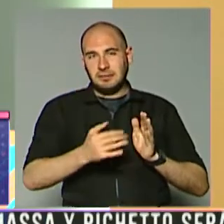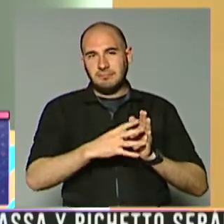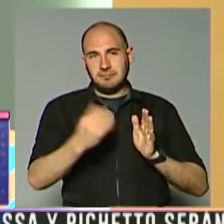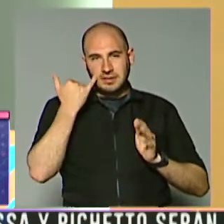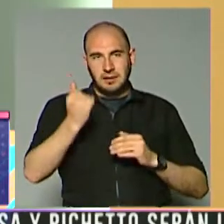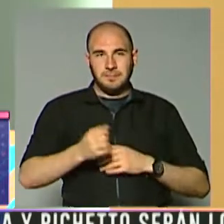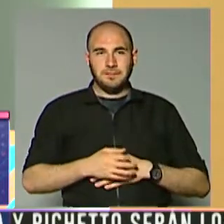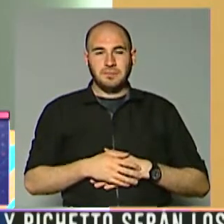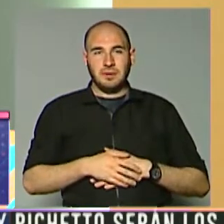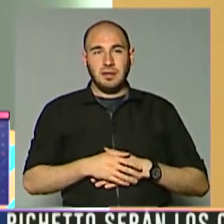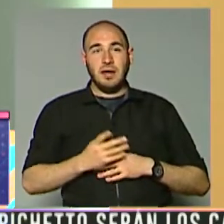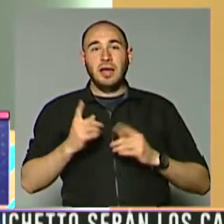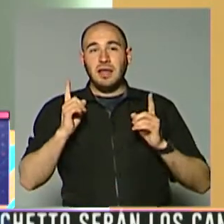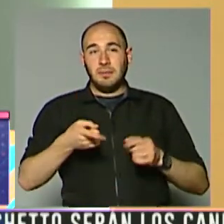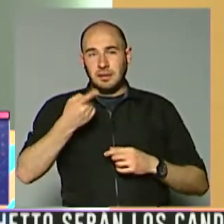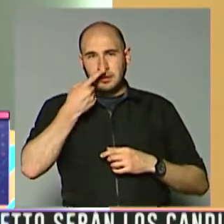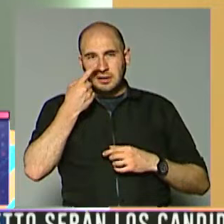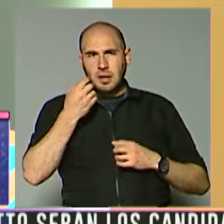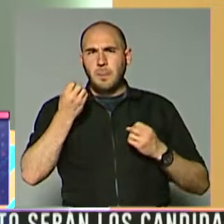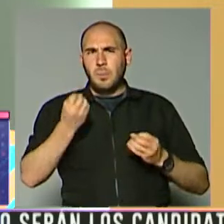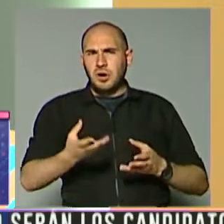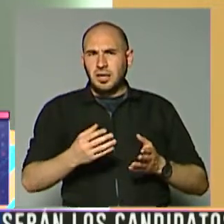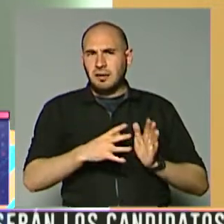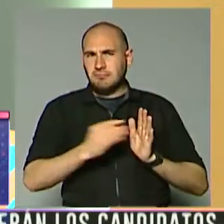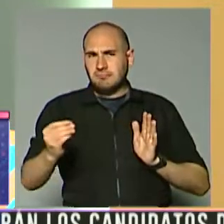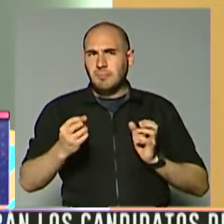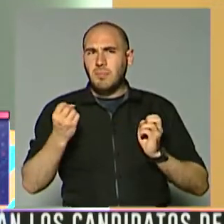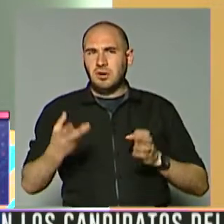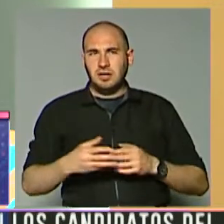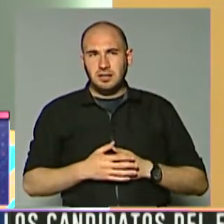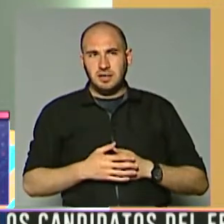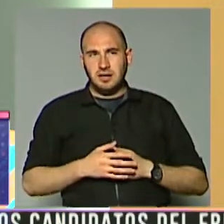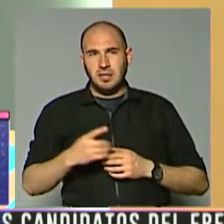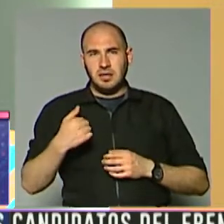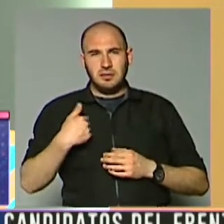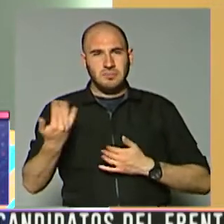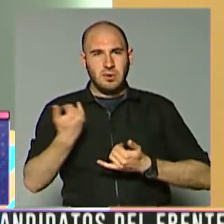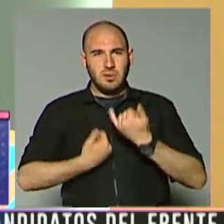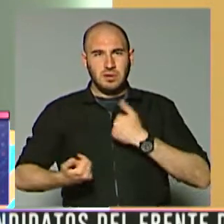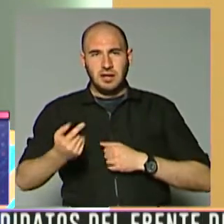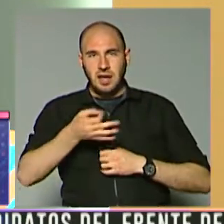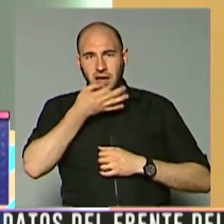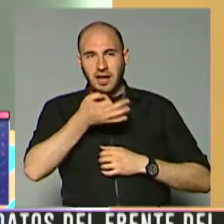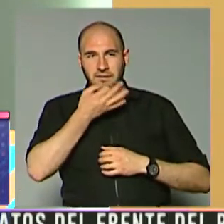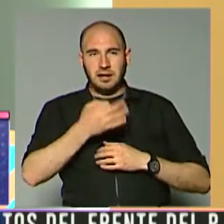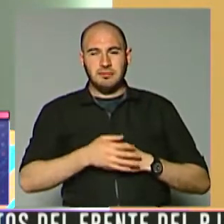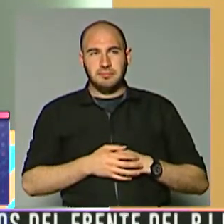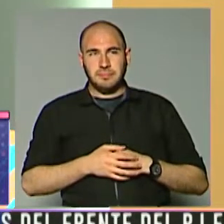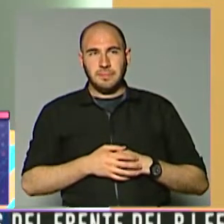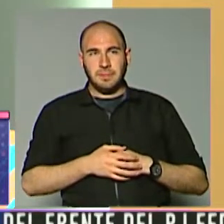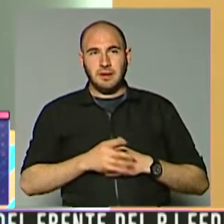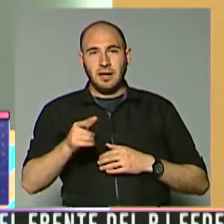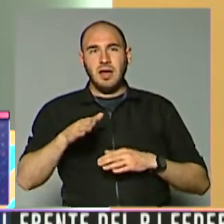plagio, también es interesante pensar por qué sucede esto. Recién yo ahí escuchaba lo que decían sobre esto de que